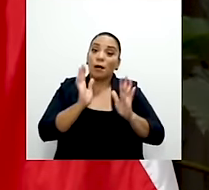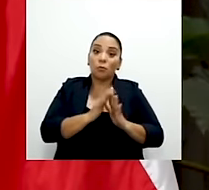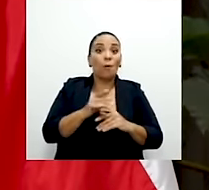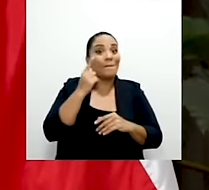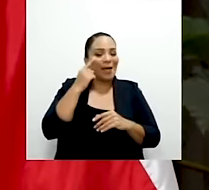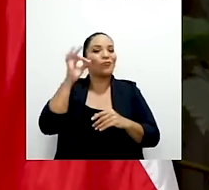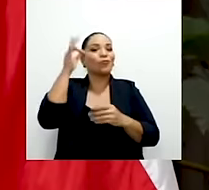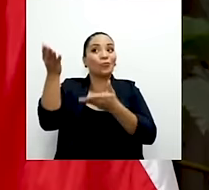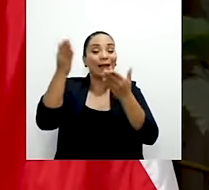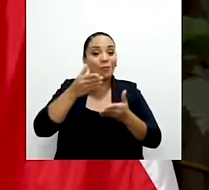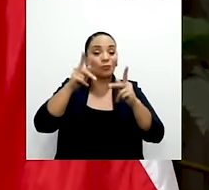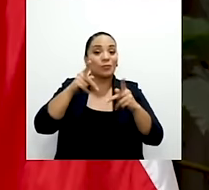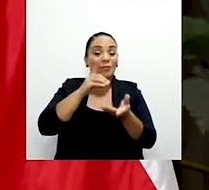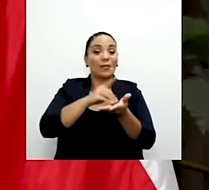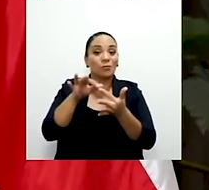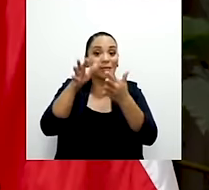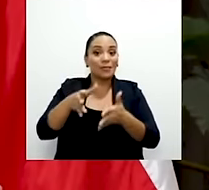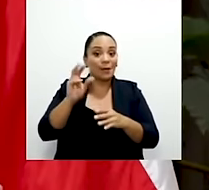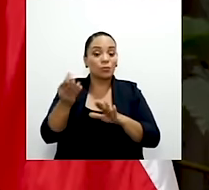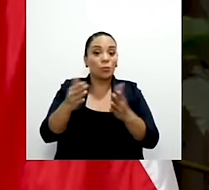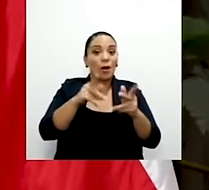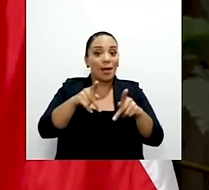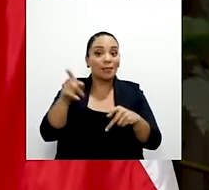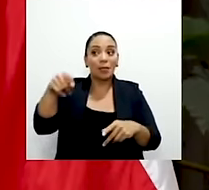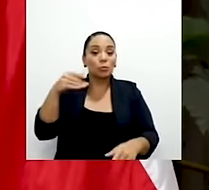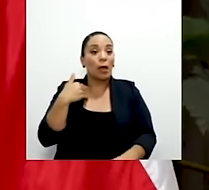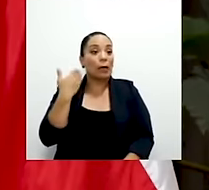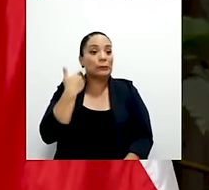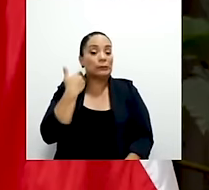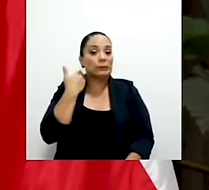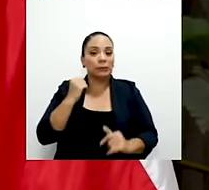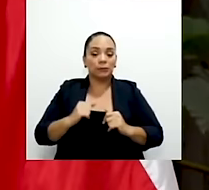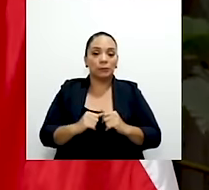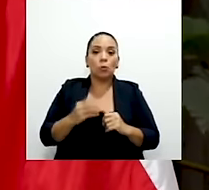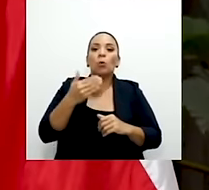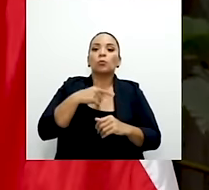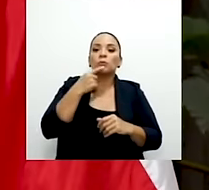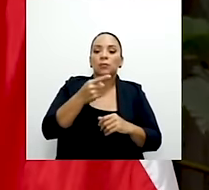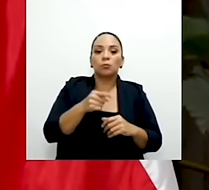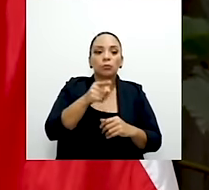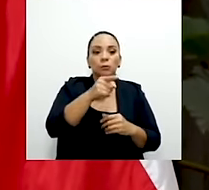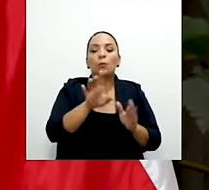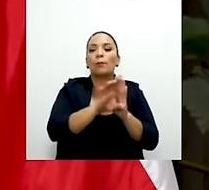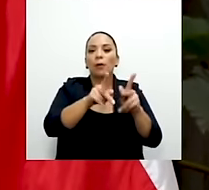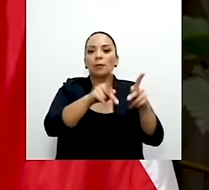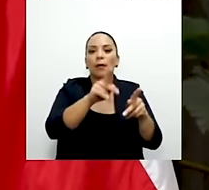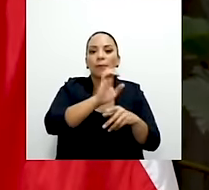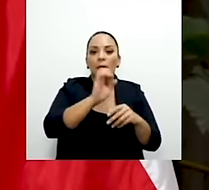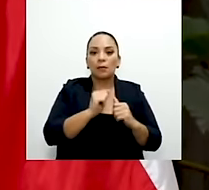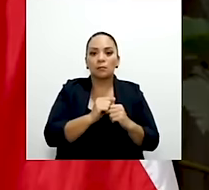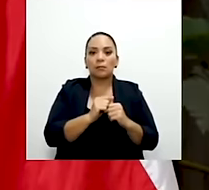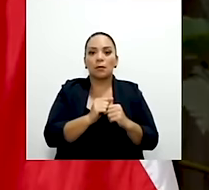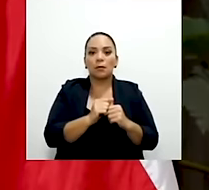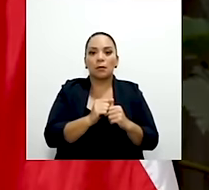de afuera para que no se nos muera la gente Uy cuando le decimos a la gente si está en una emergencia no se muera